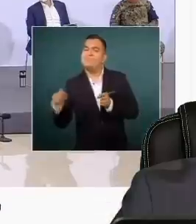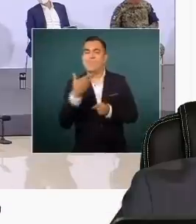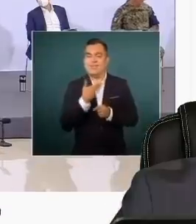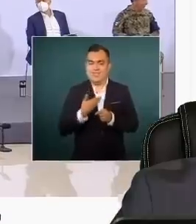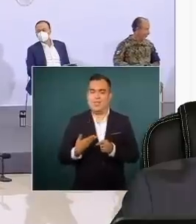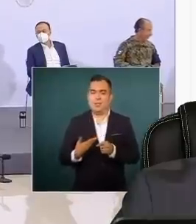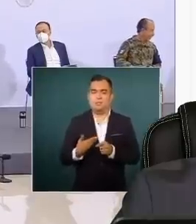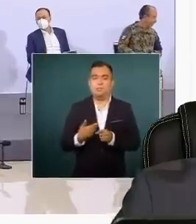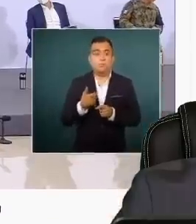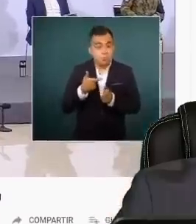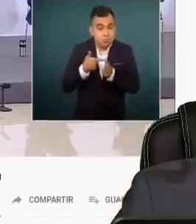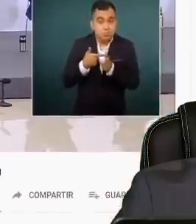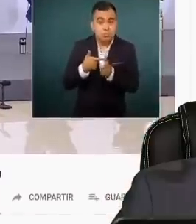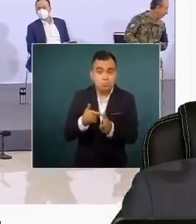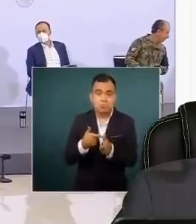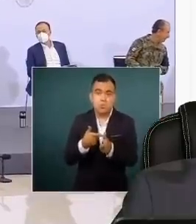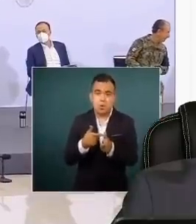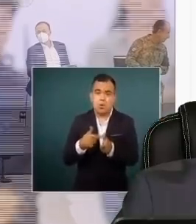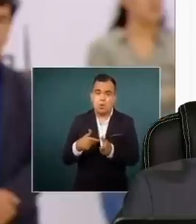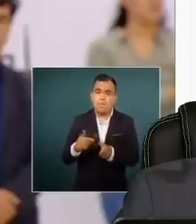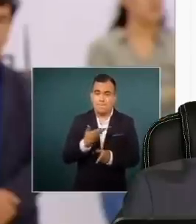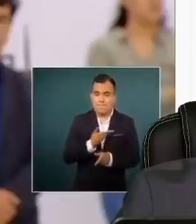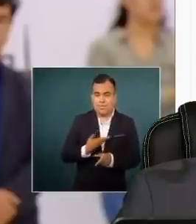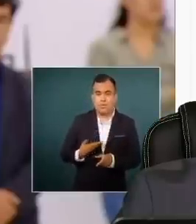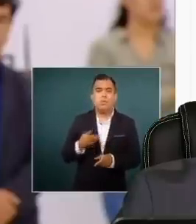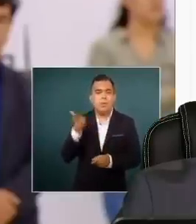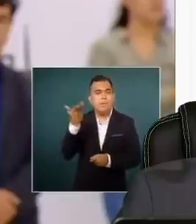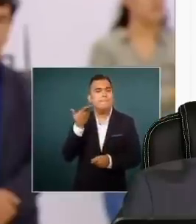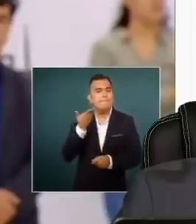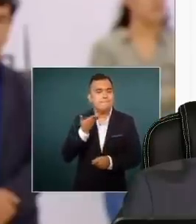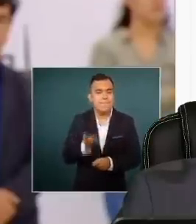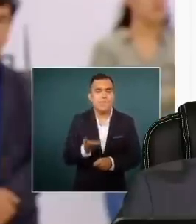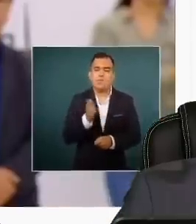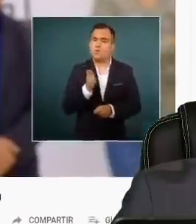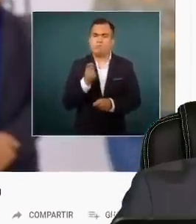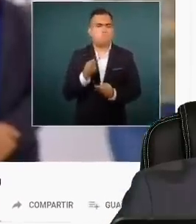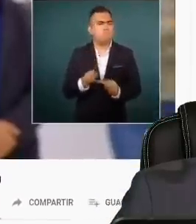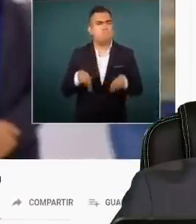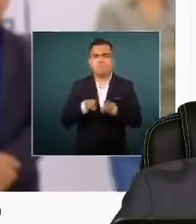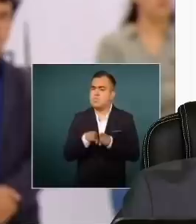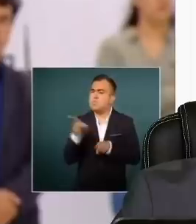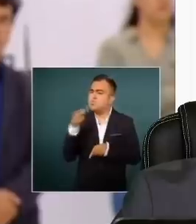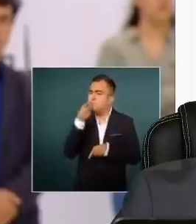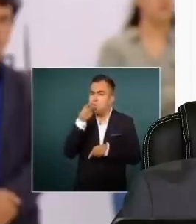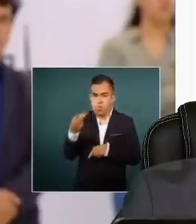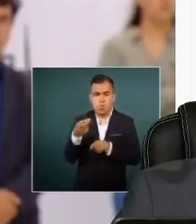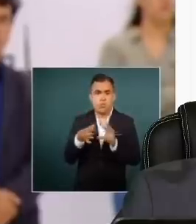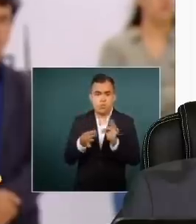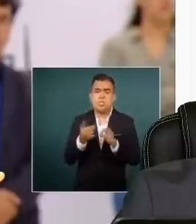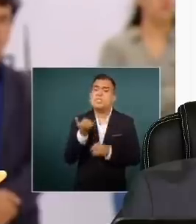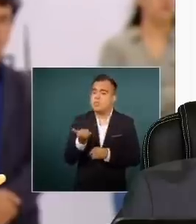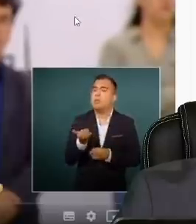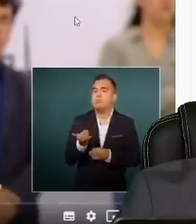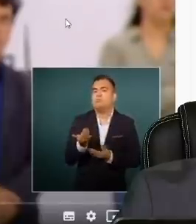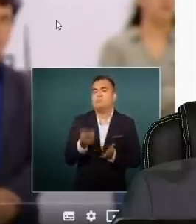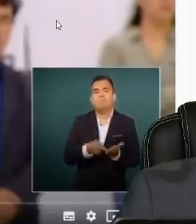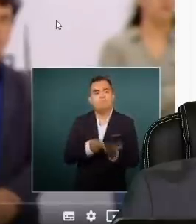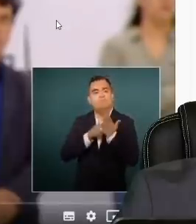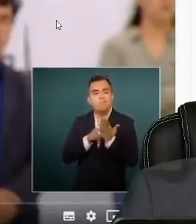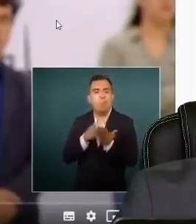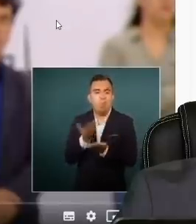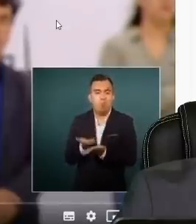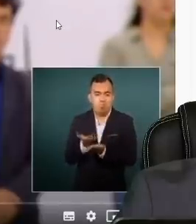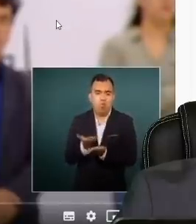obrador pidió que se mantuviera en lo dicho y bueno pues que se presentaron pruebas creo que es